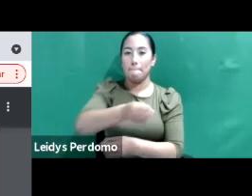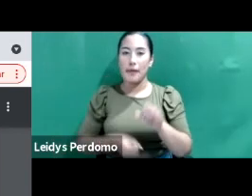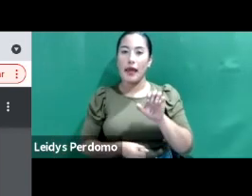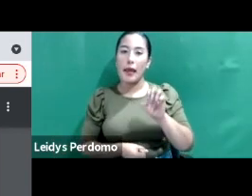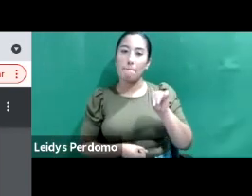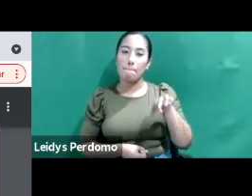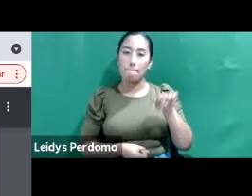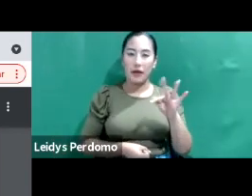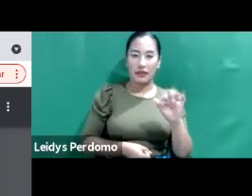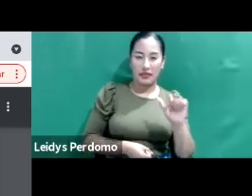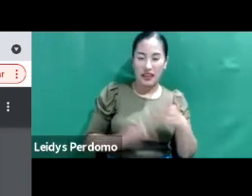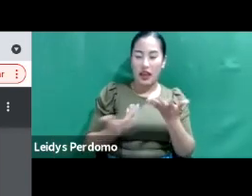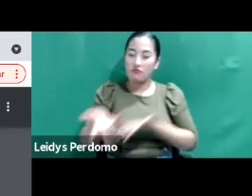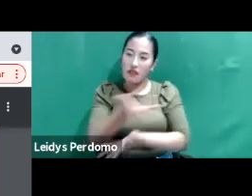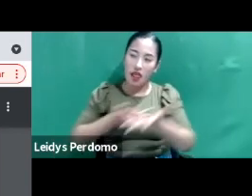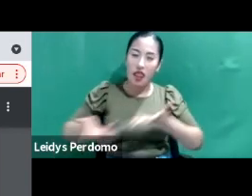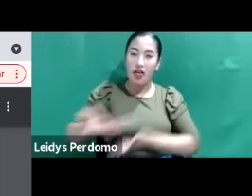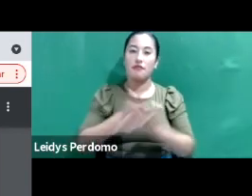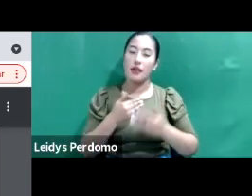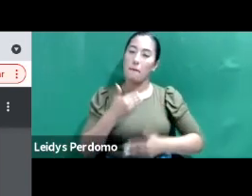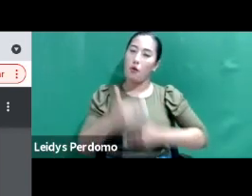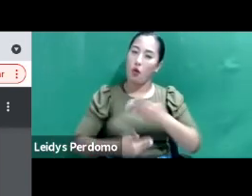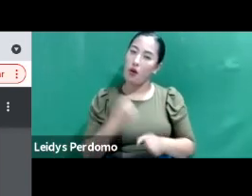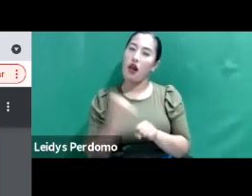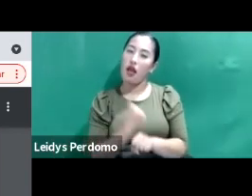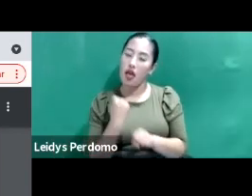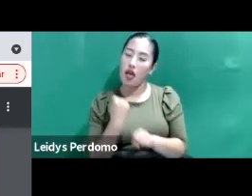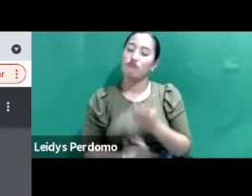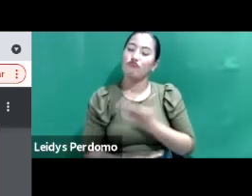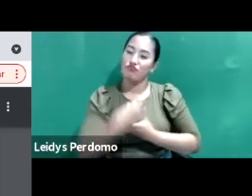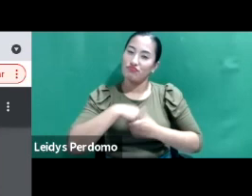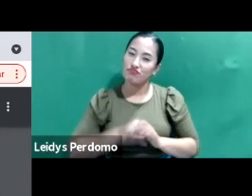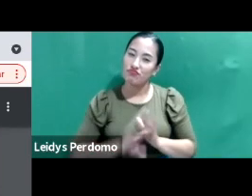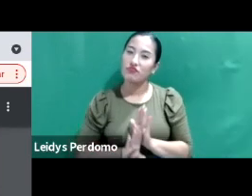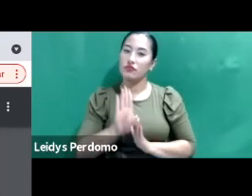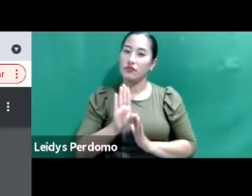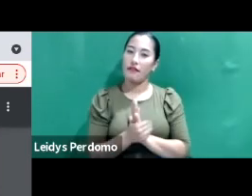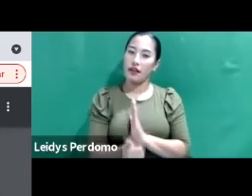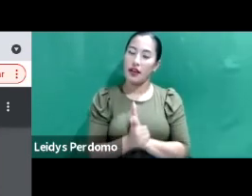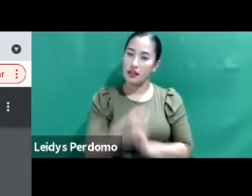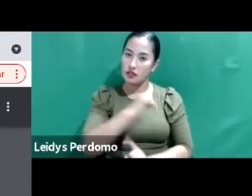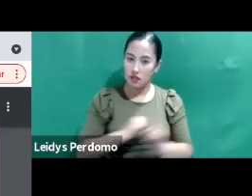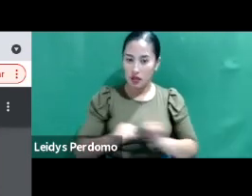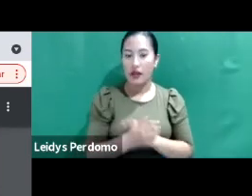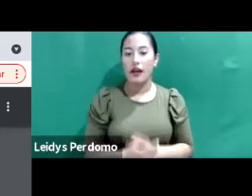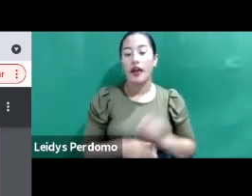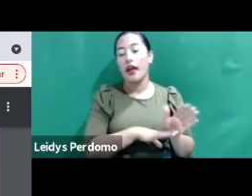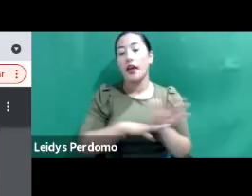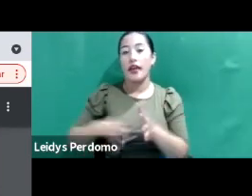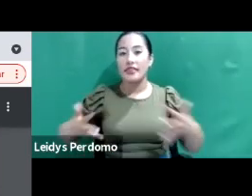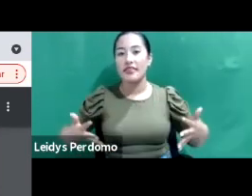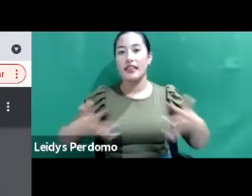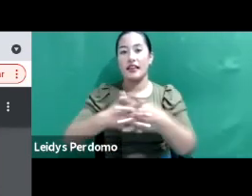aproximaciones sucesivas también, lo planteamos ahí. Insisto, dice Ana María, integración sensorial en